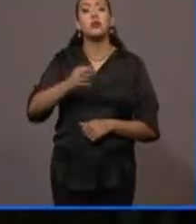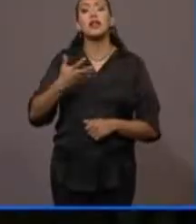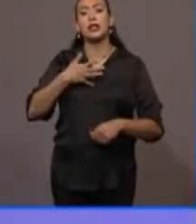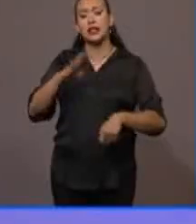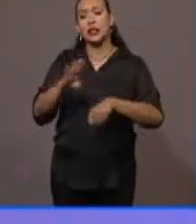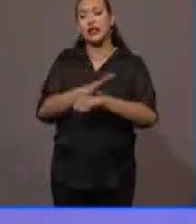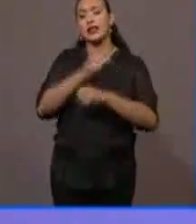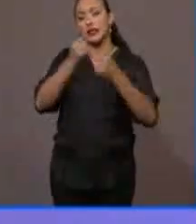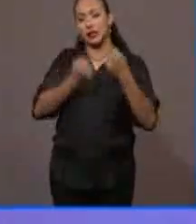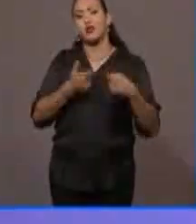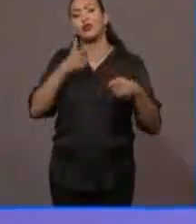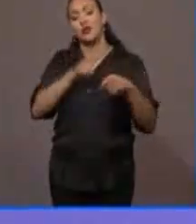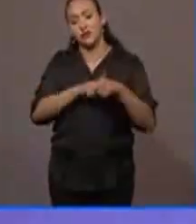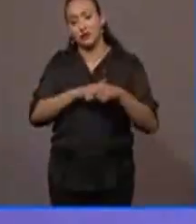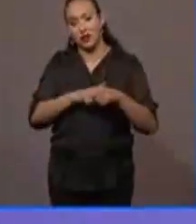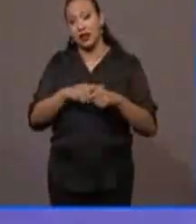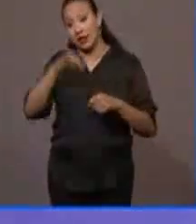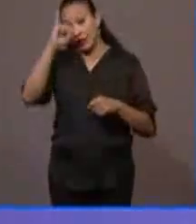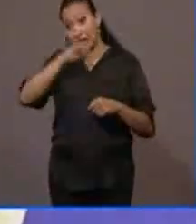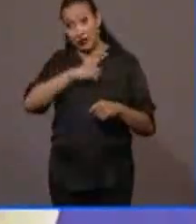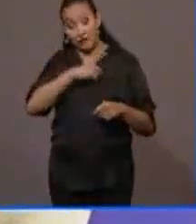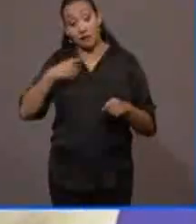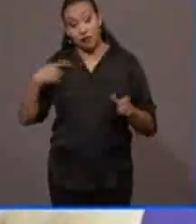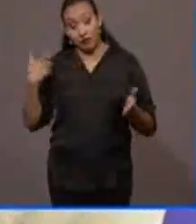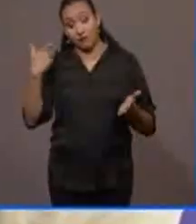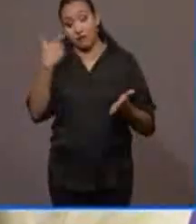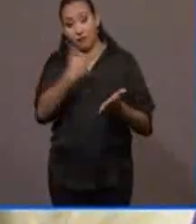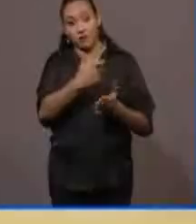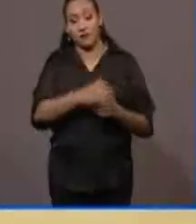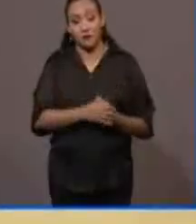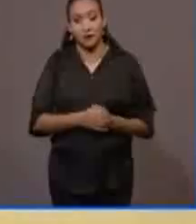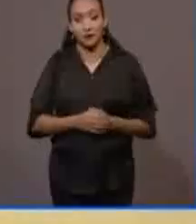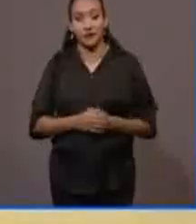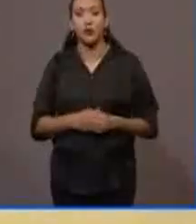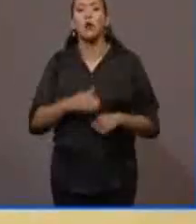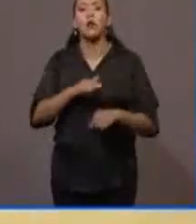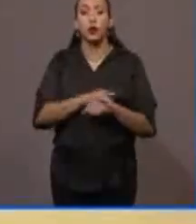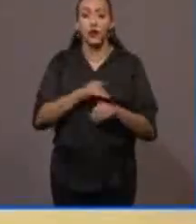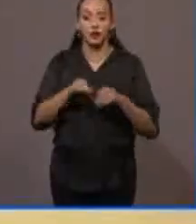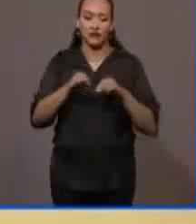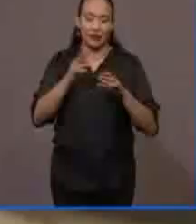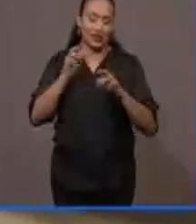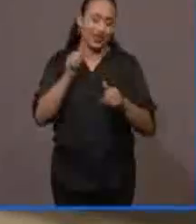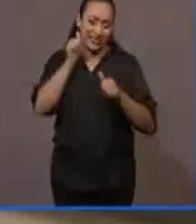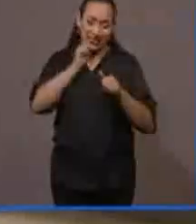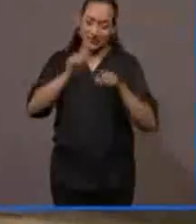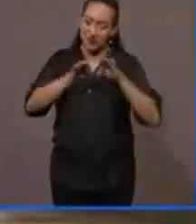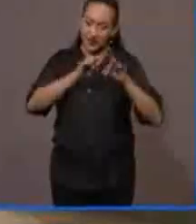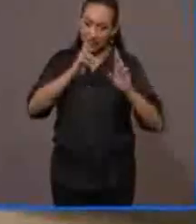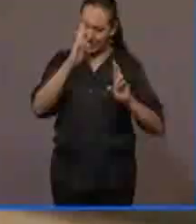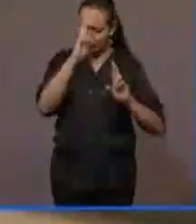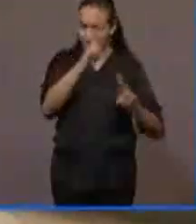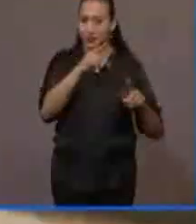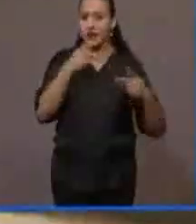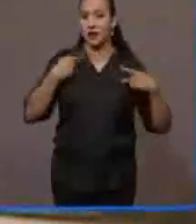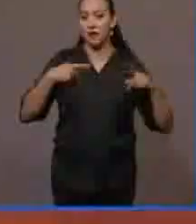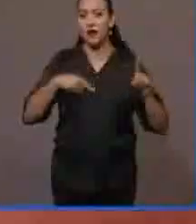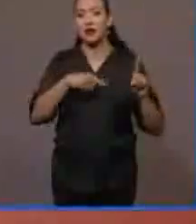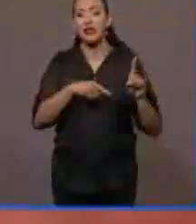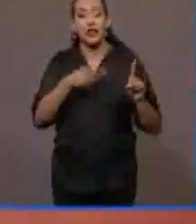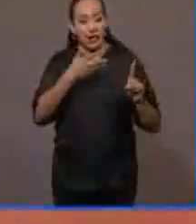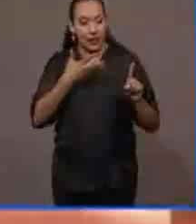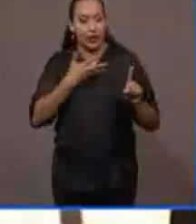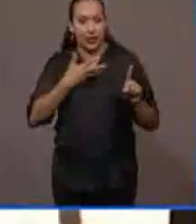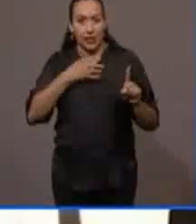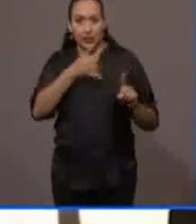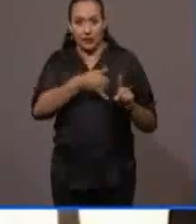los beneficios de la seguridad social que le correspondan, ello con independencia de las facultades de comprobación con que